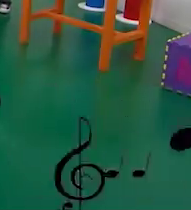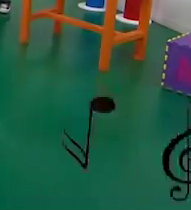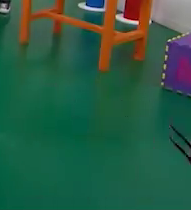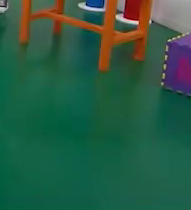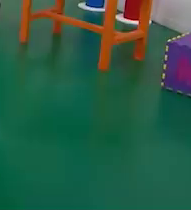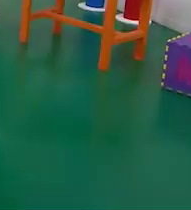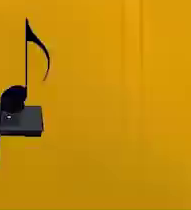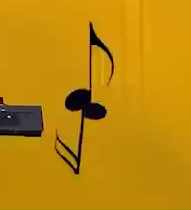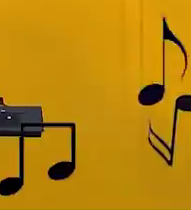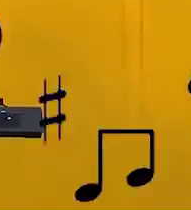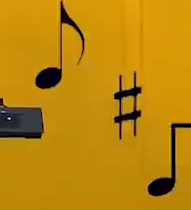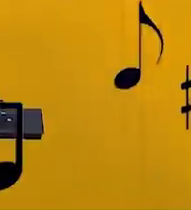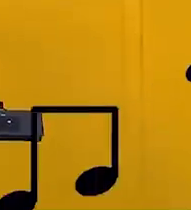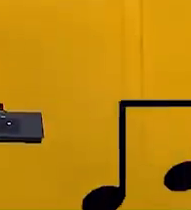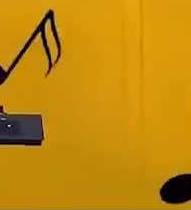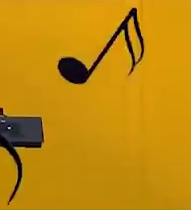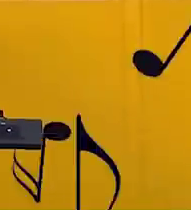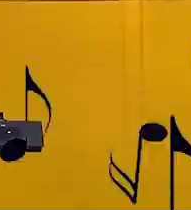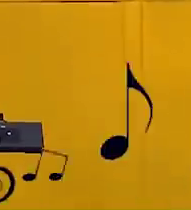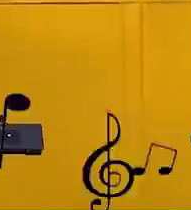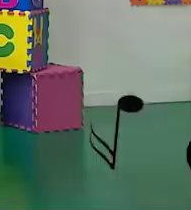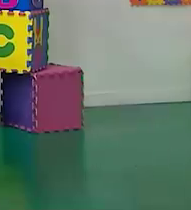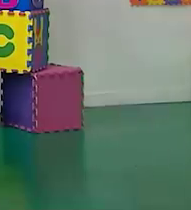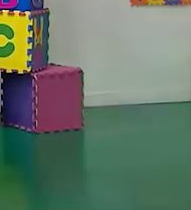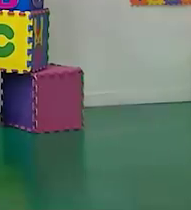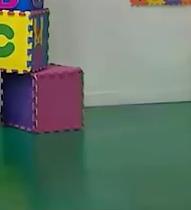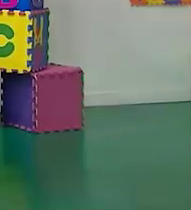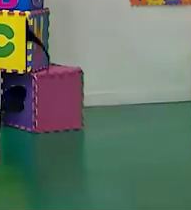Suena agudo el violín.